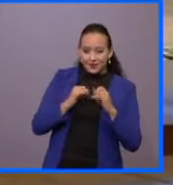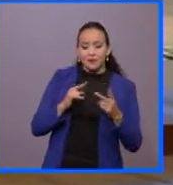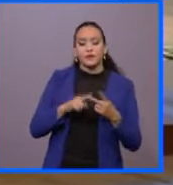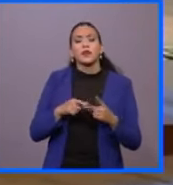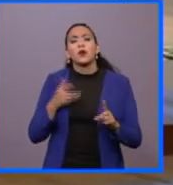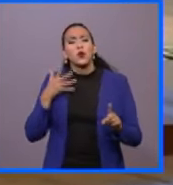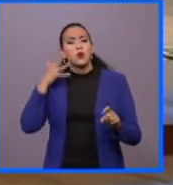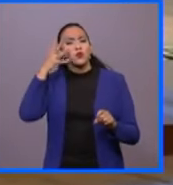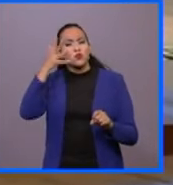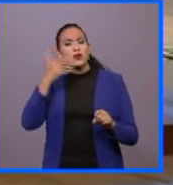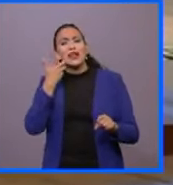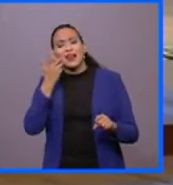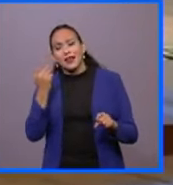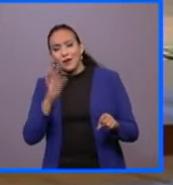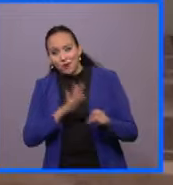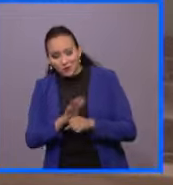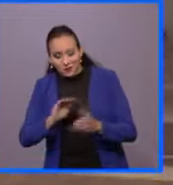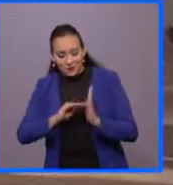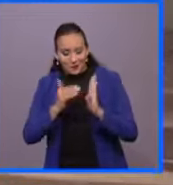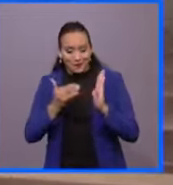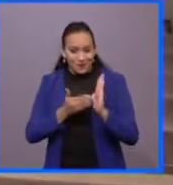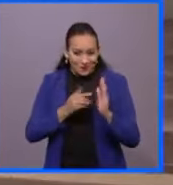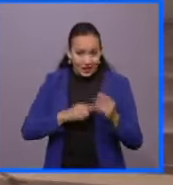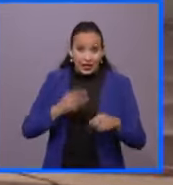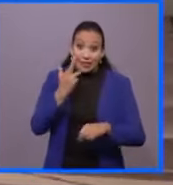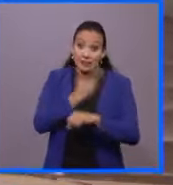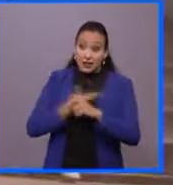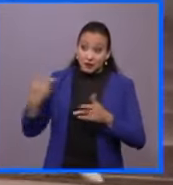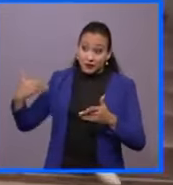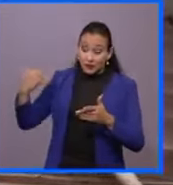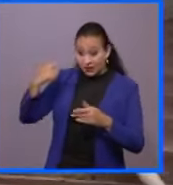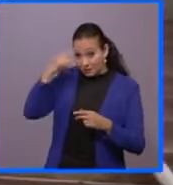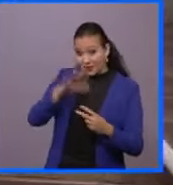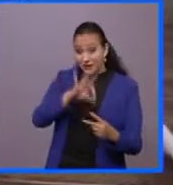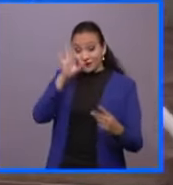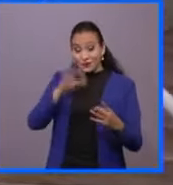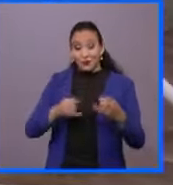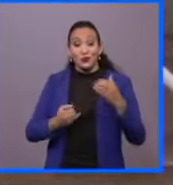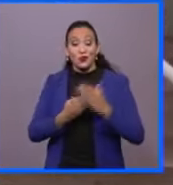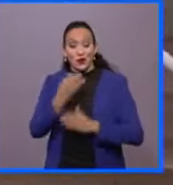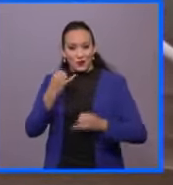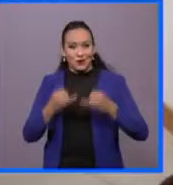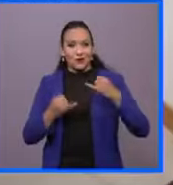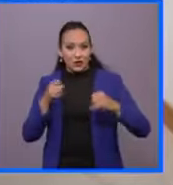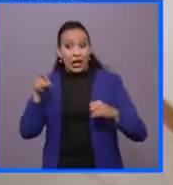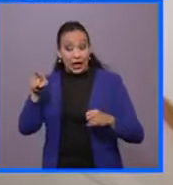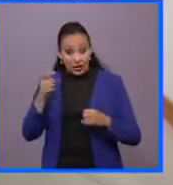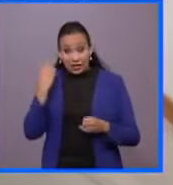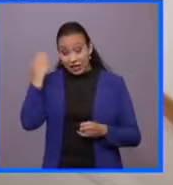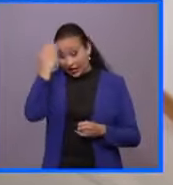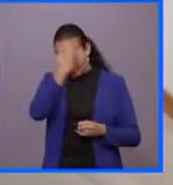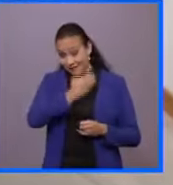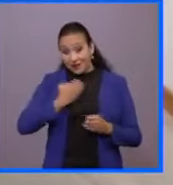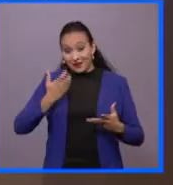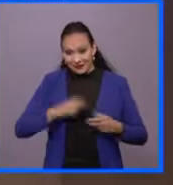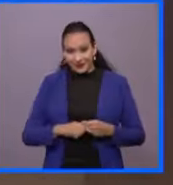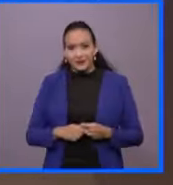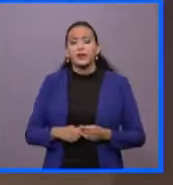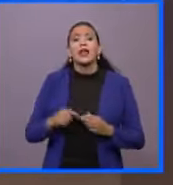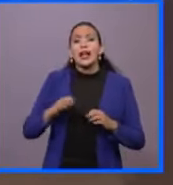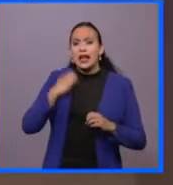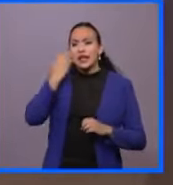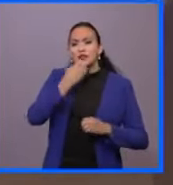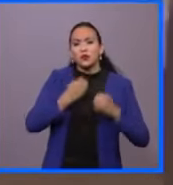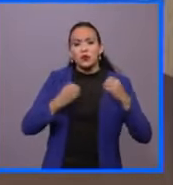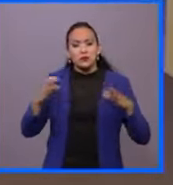proyecciones, la investigación estratégica, los procesos de selección para la construcción de nuevos perfiles judiciales, la Alianza Nacional de